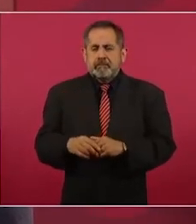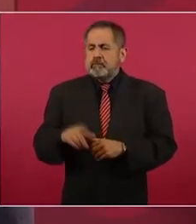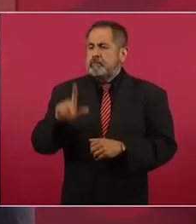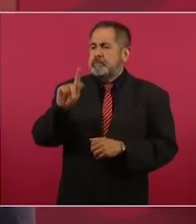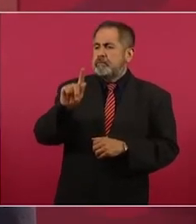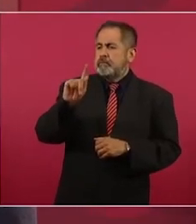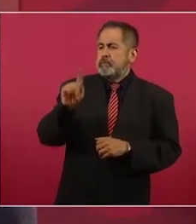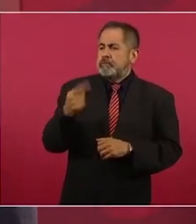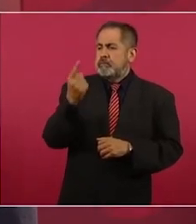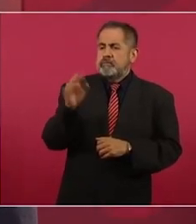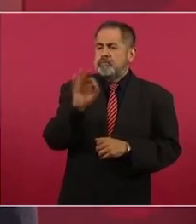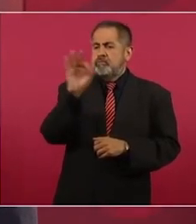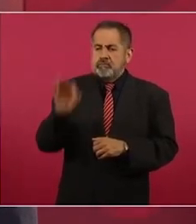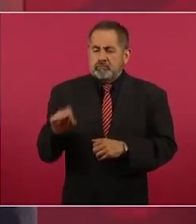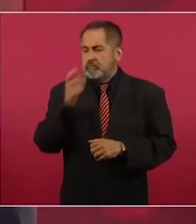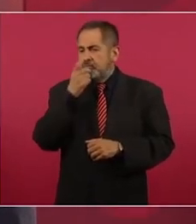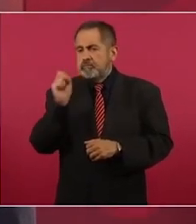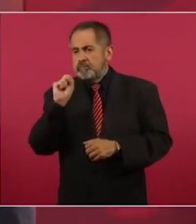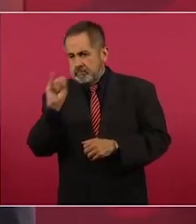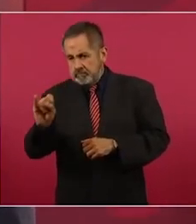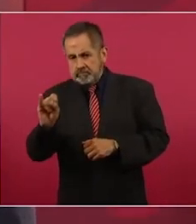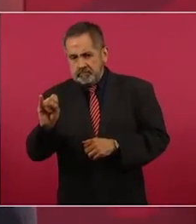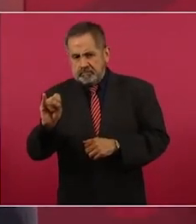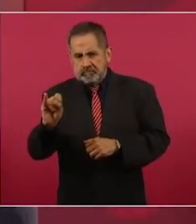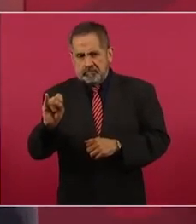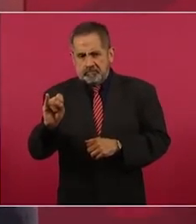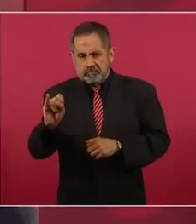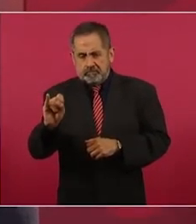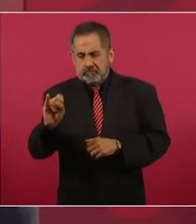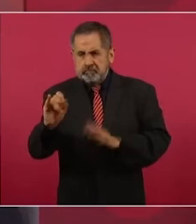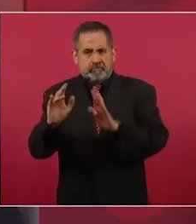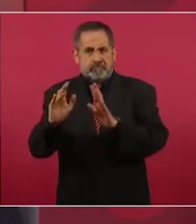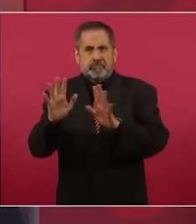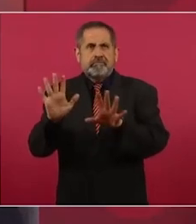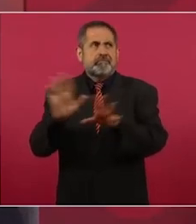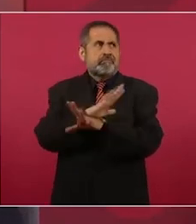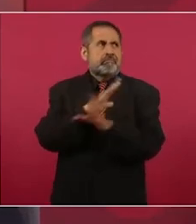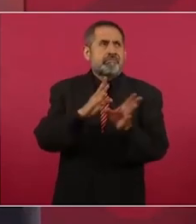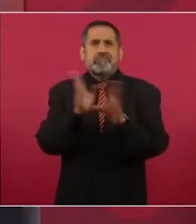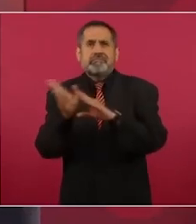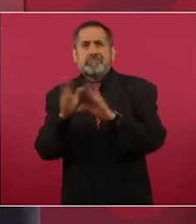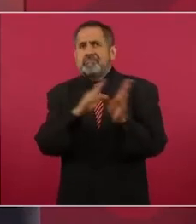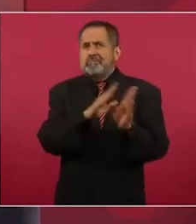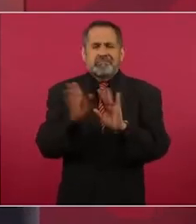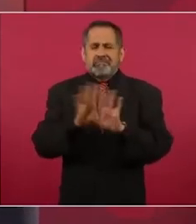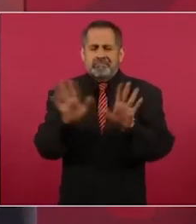71% a favor de que se cambie, o mejor dicho,